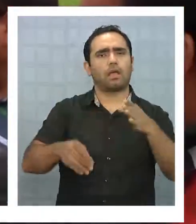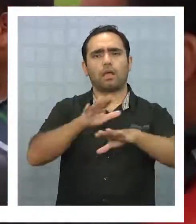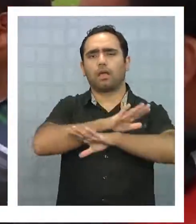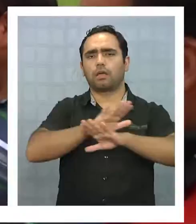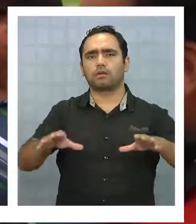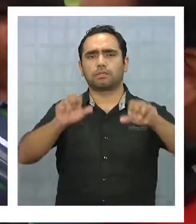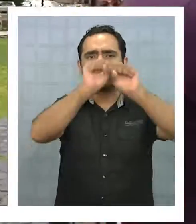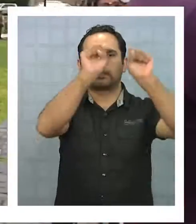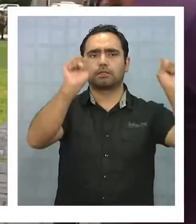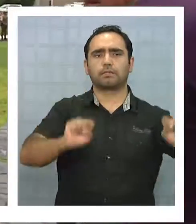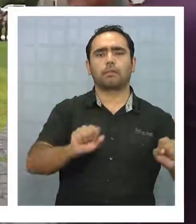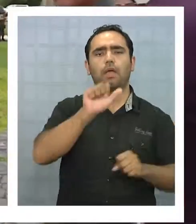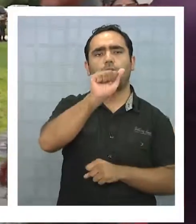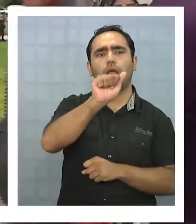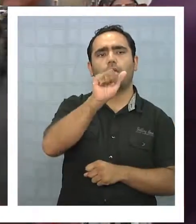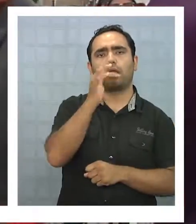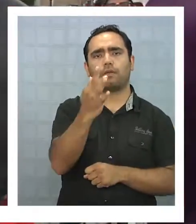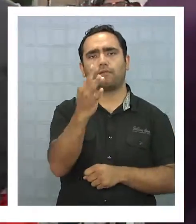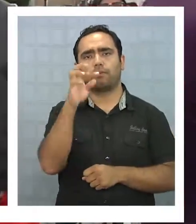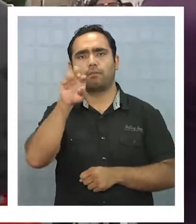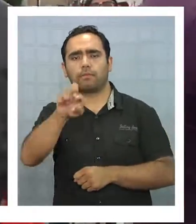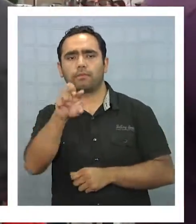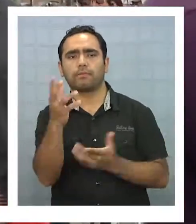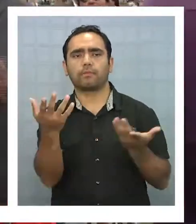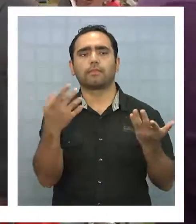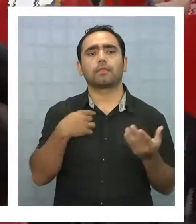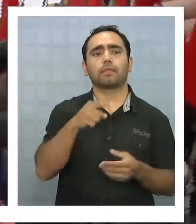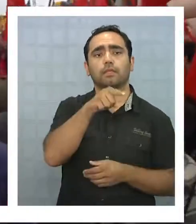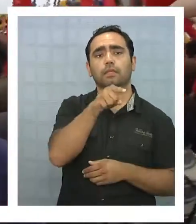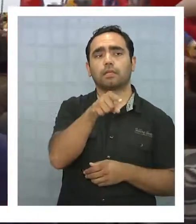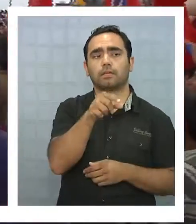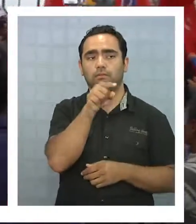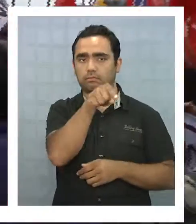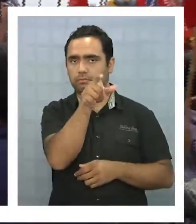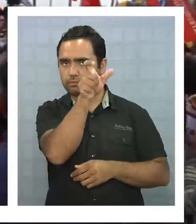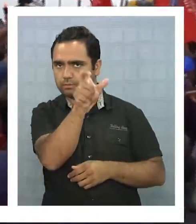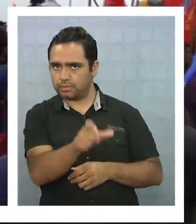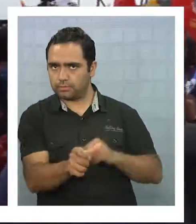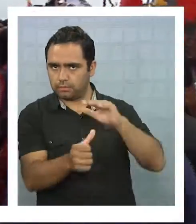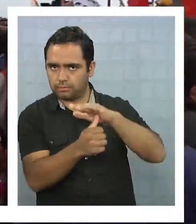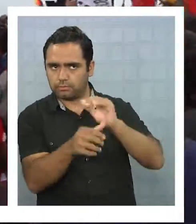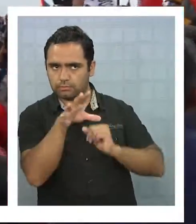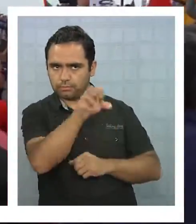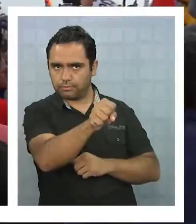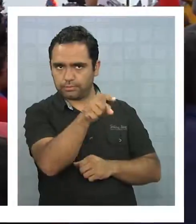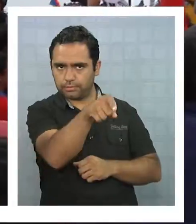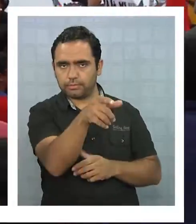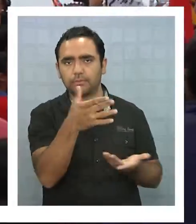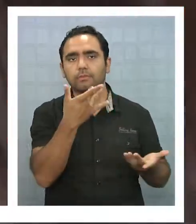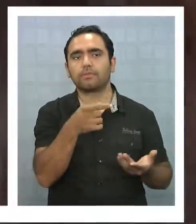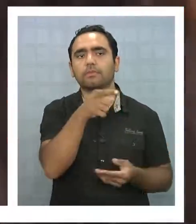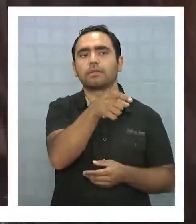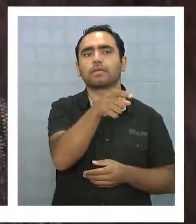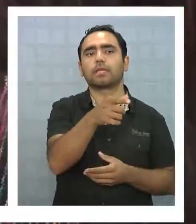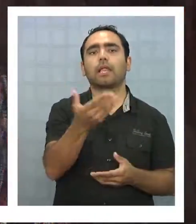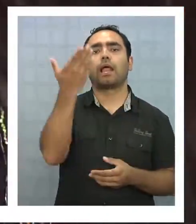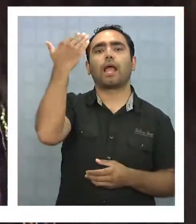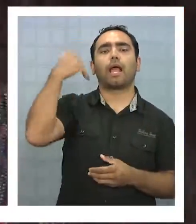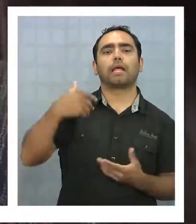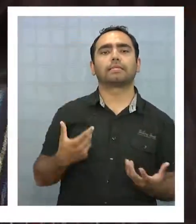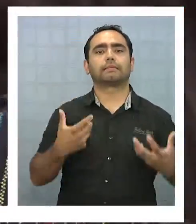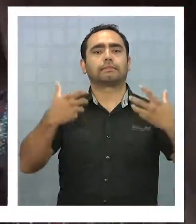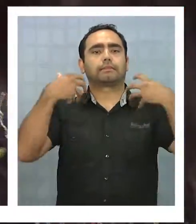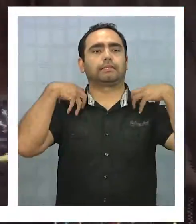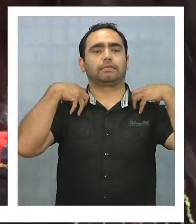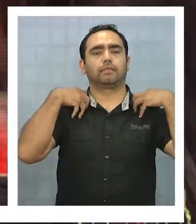de pensiones, situación que involucra muy de cerca al actual concejal, ya que aunque usted no lo crea, desempeñó labores